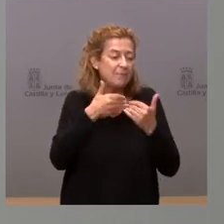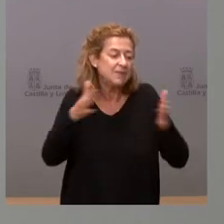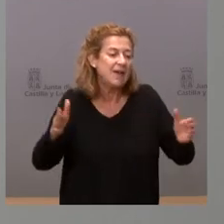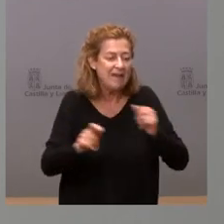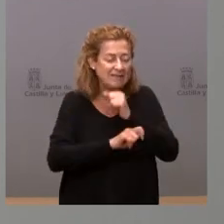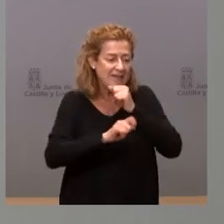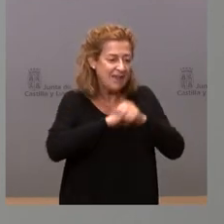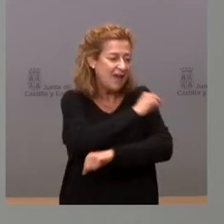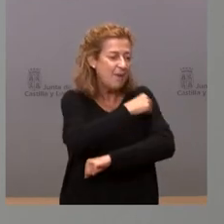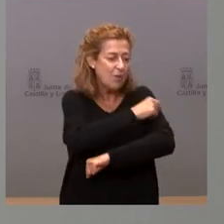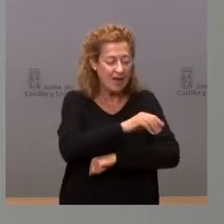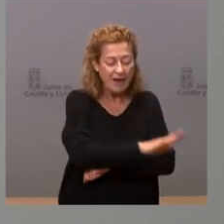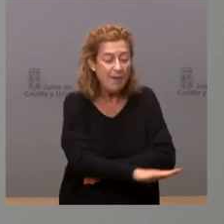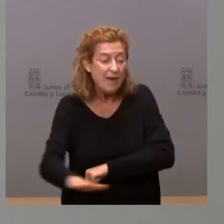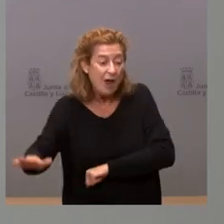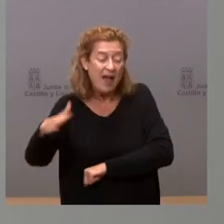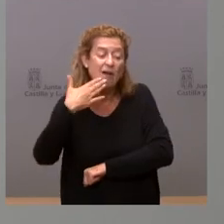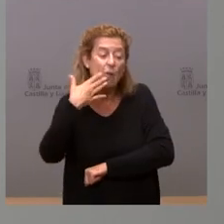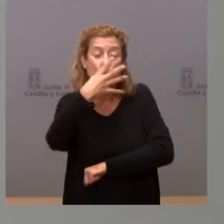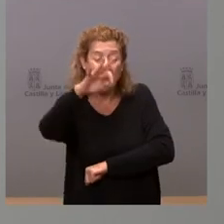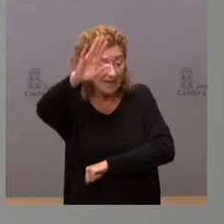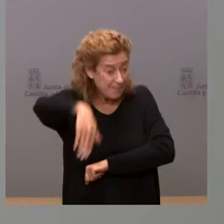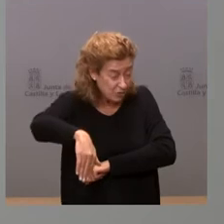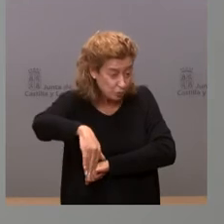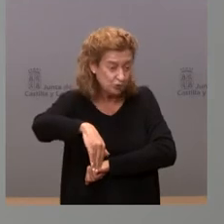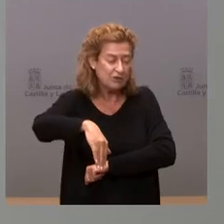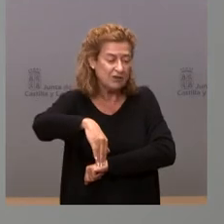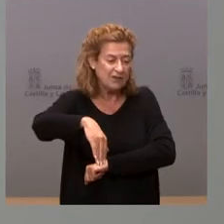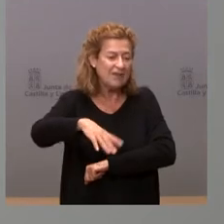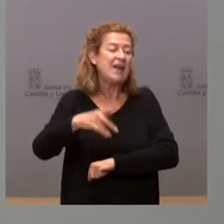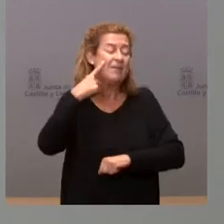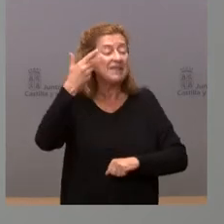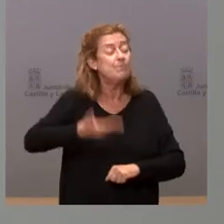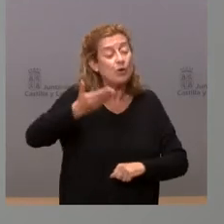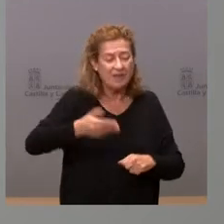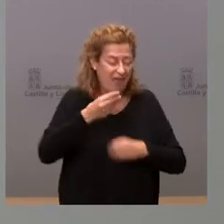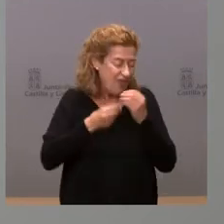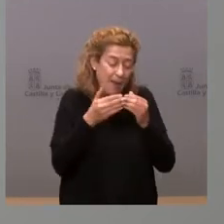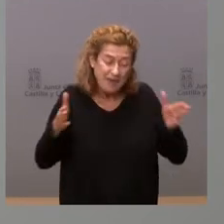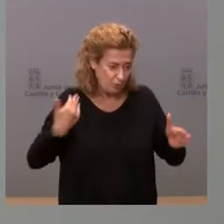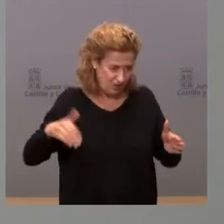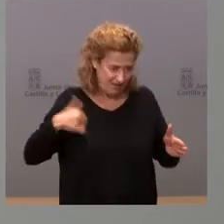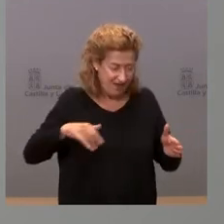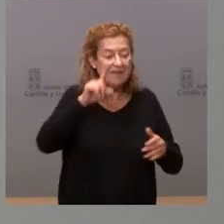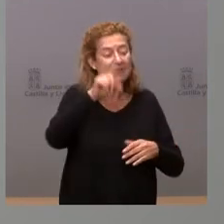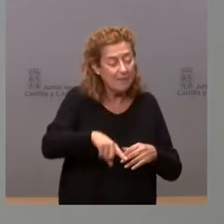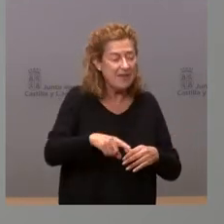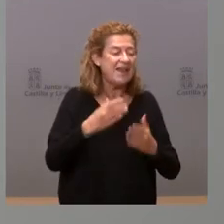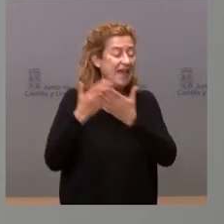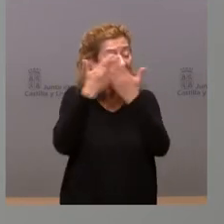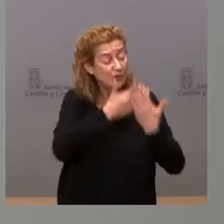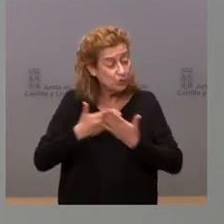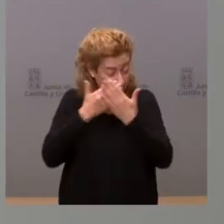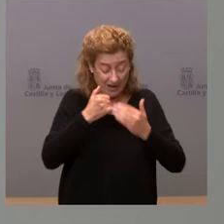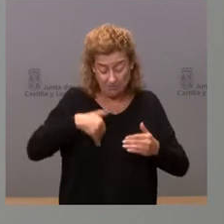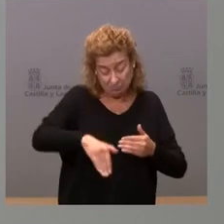de vacunar a los menores de 40 años como hemos dicho es importante hacerlo y también que se estudiara y se va a estudiar